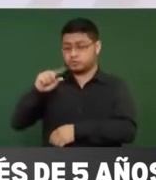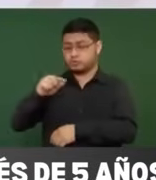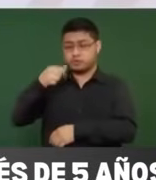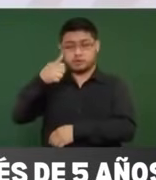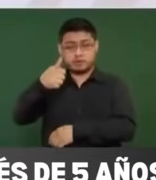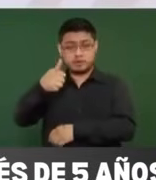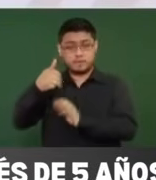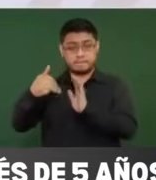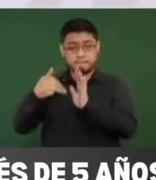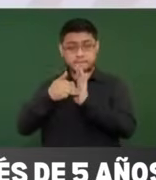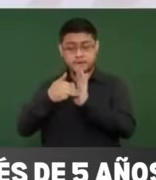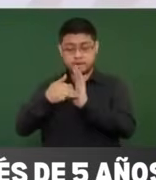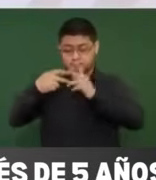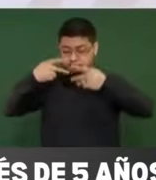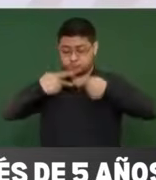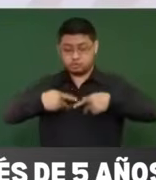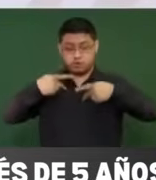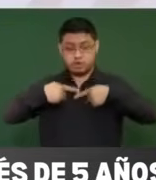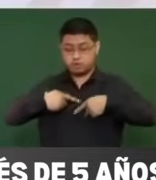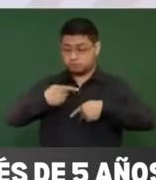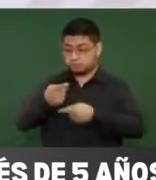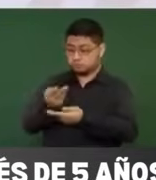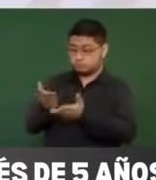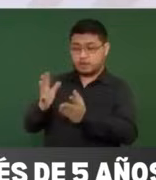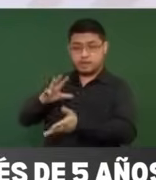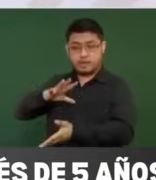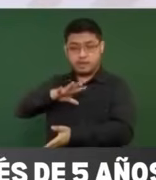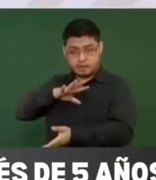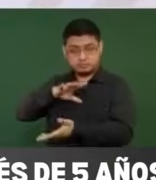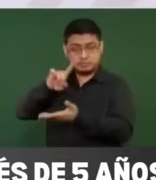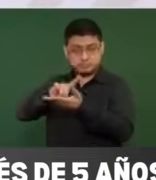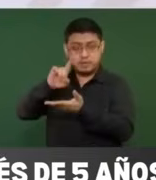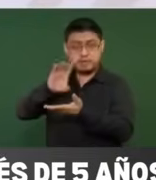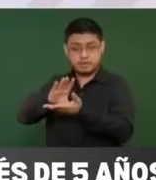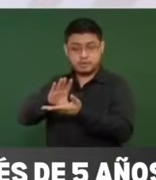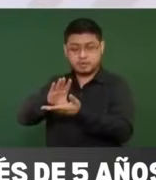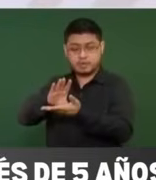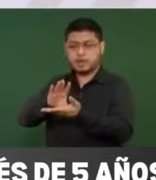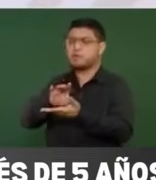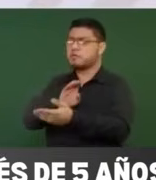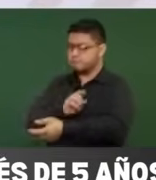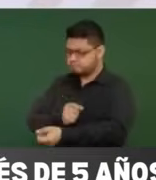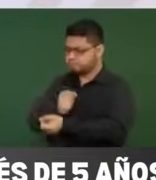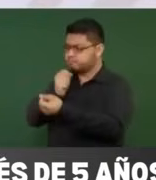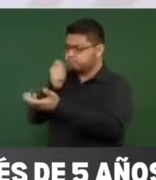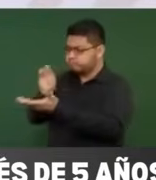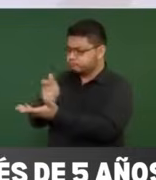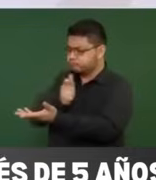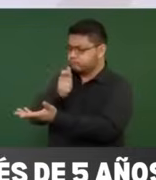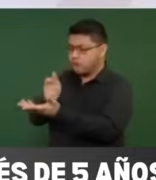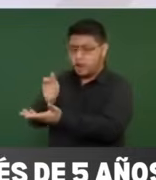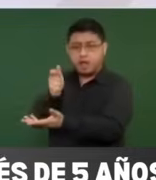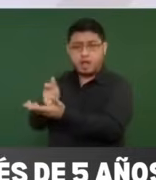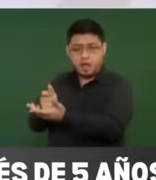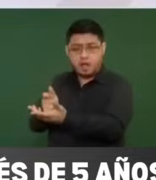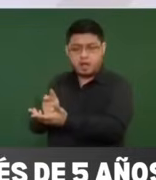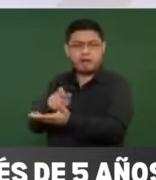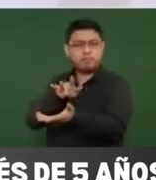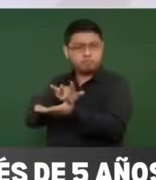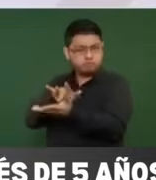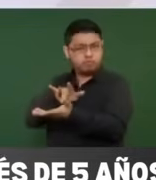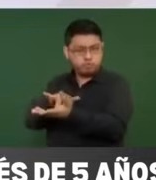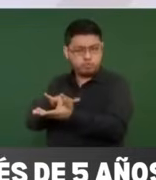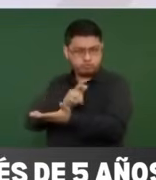1,276,000 personas con discapacidad son beneficiadas con pensiones. Este programa